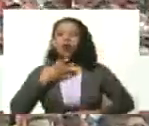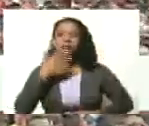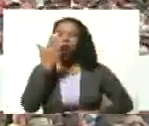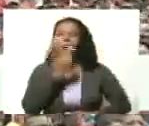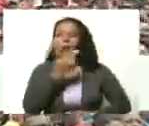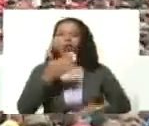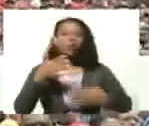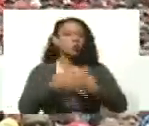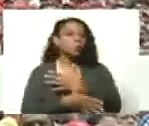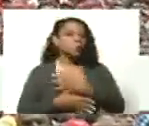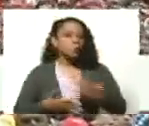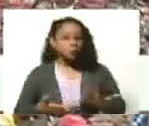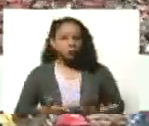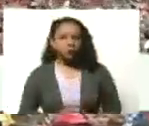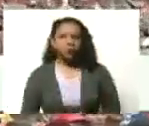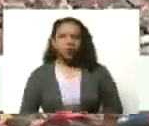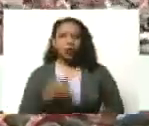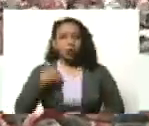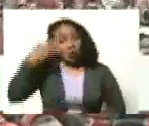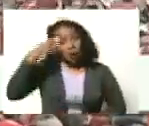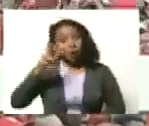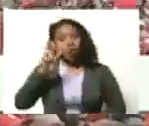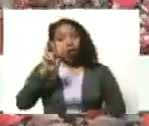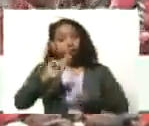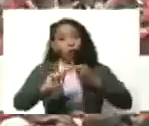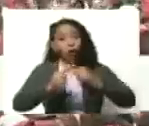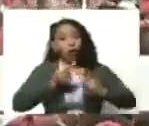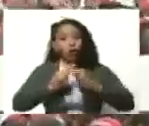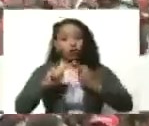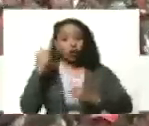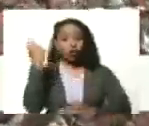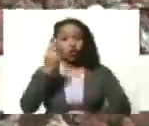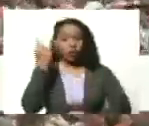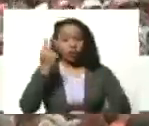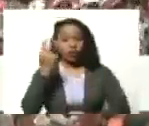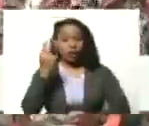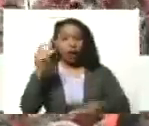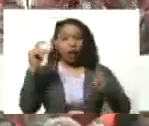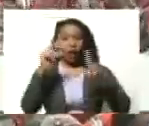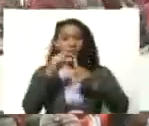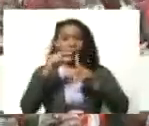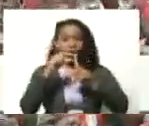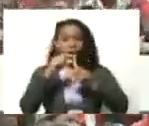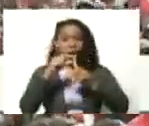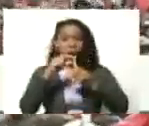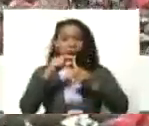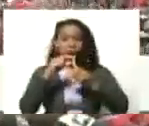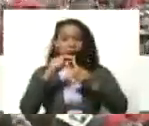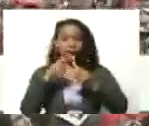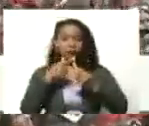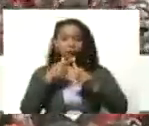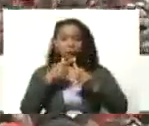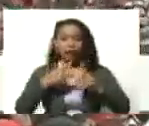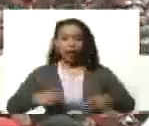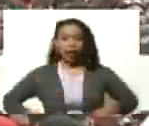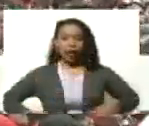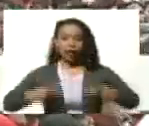comprometer? Yo creo que dos cosas nada más que tiene, su palabra y su